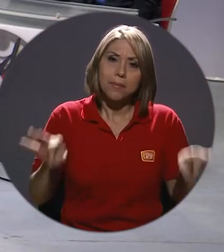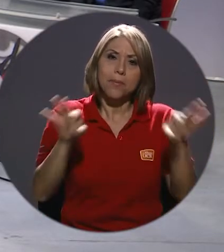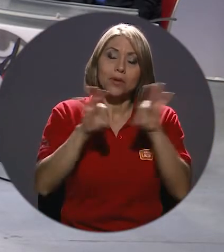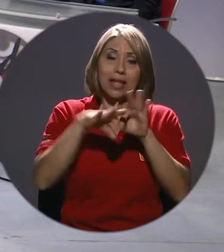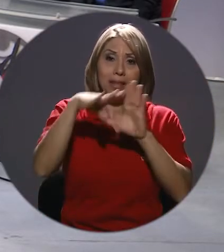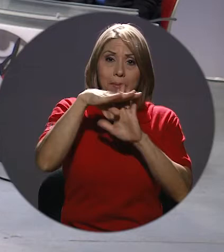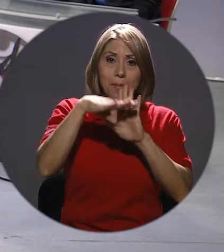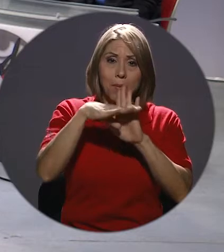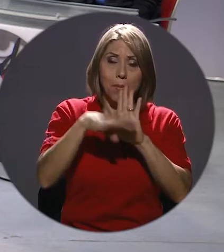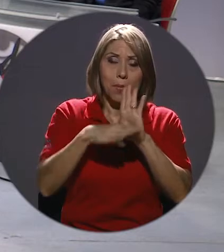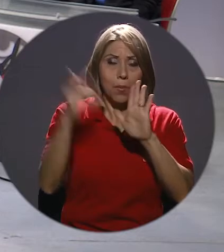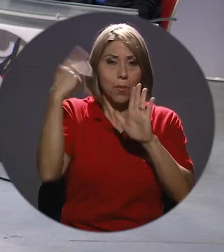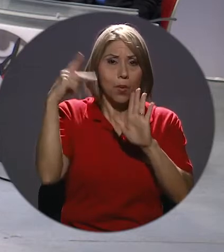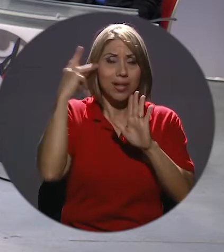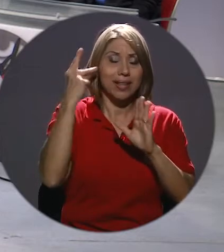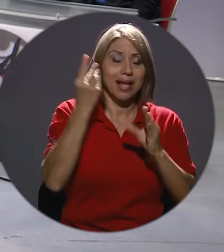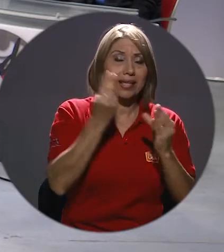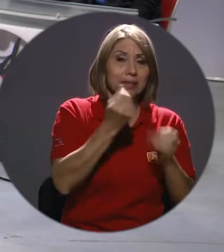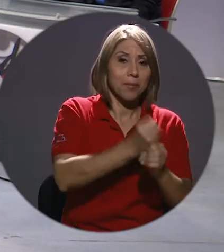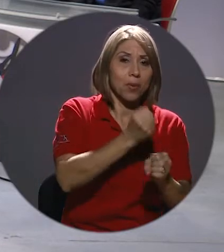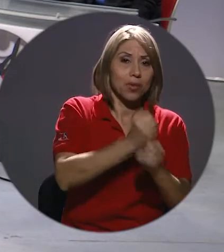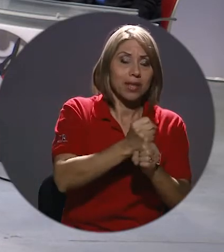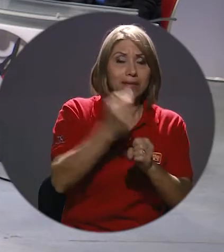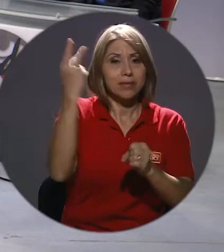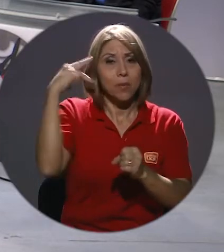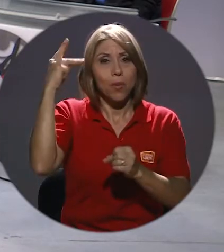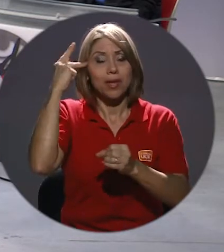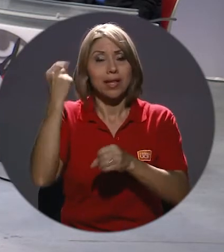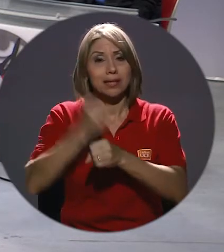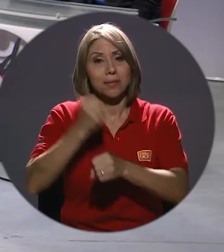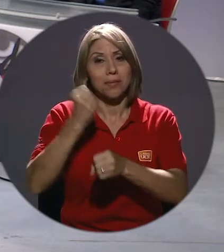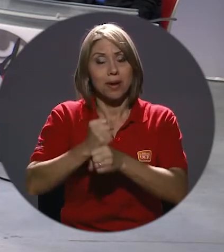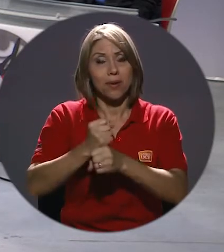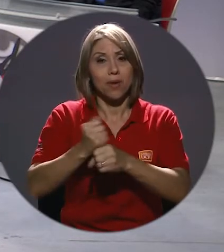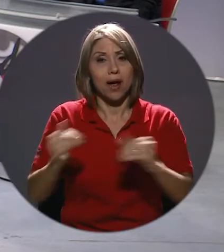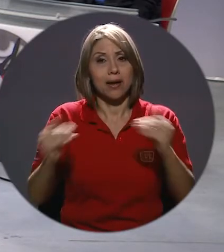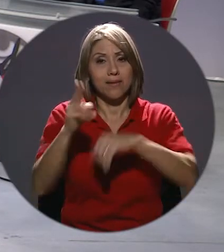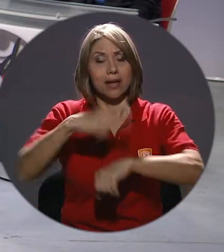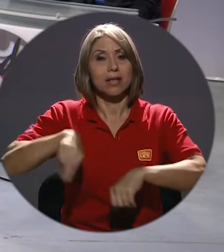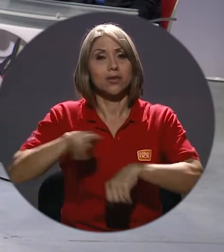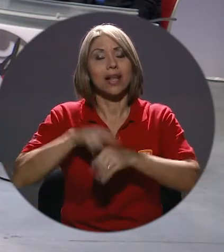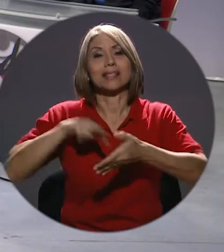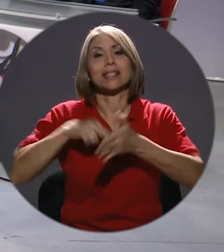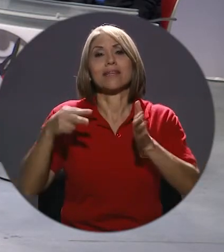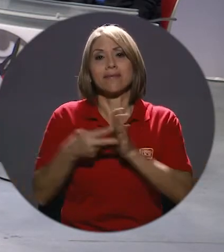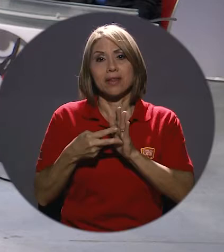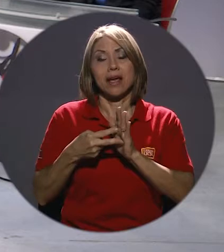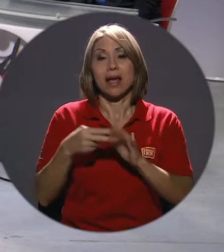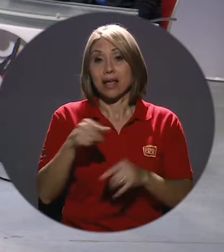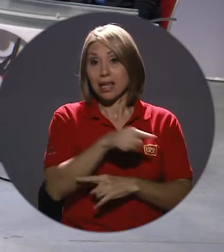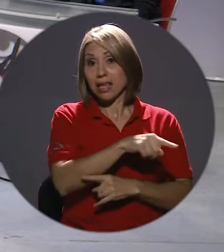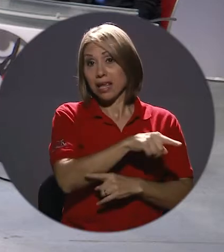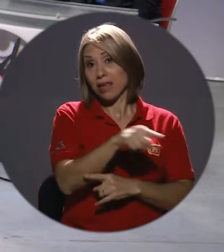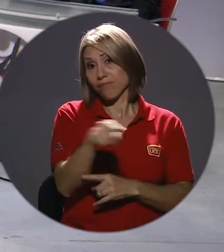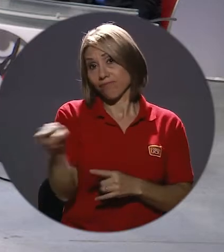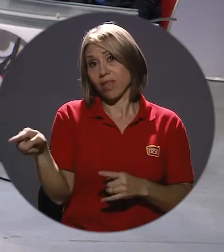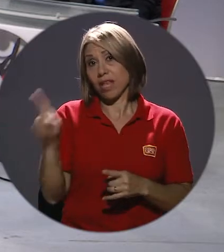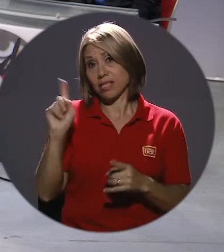las políticas productivas y las políticas de empleo a nivel nacional pasan por el acompañamiento que deberían